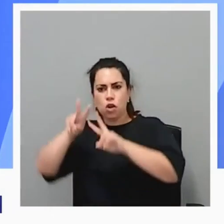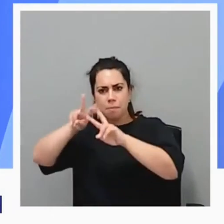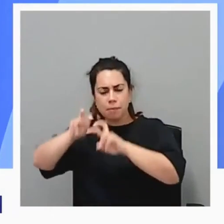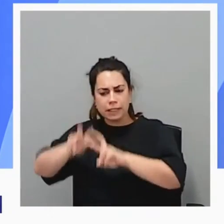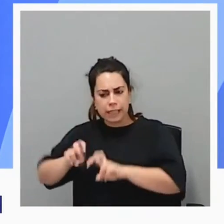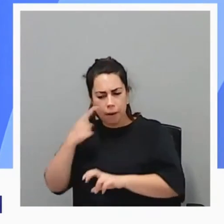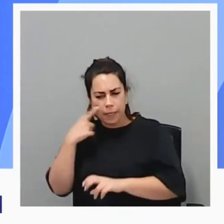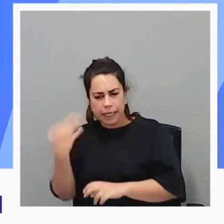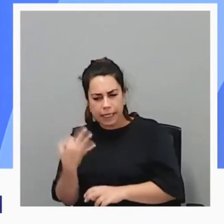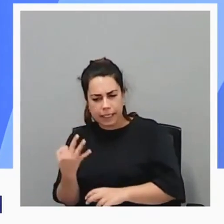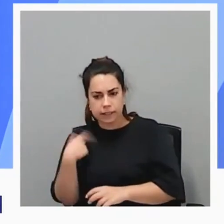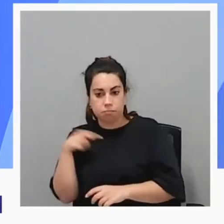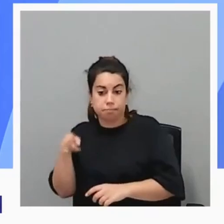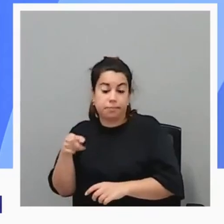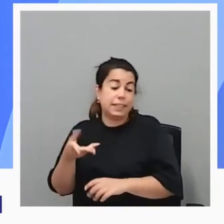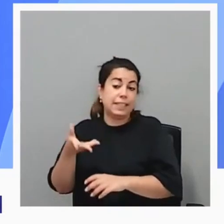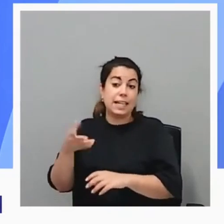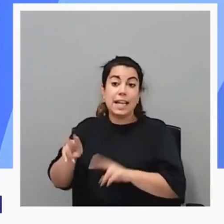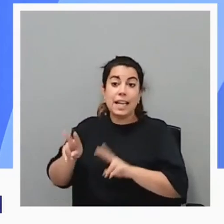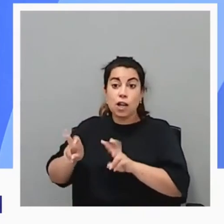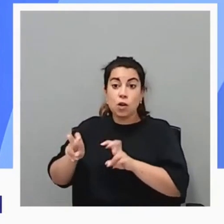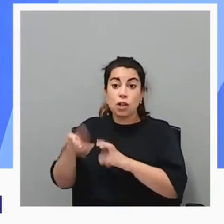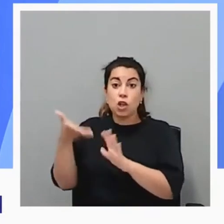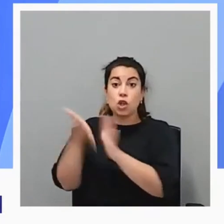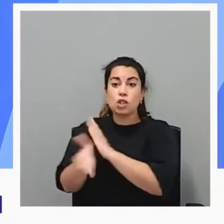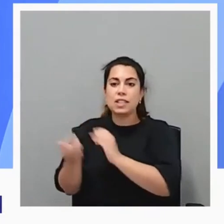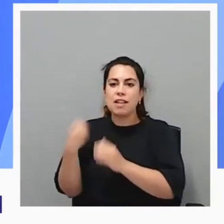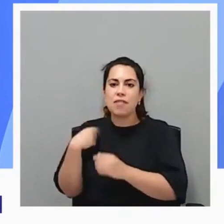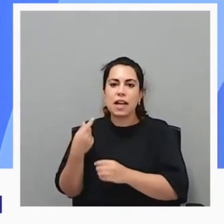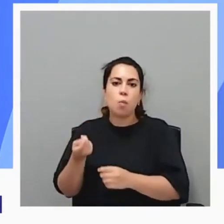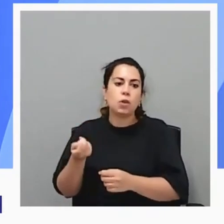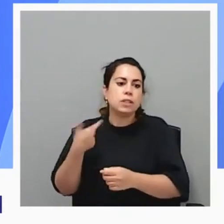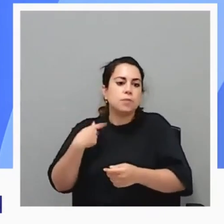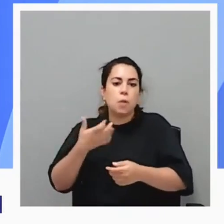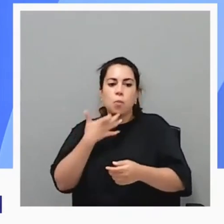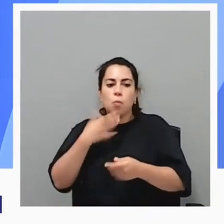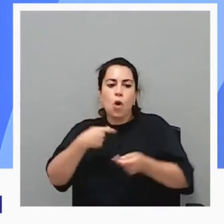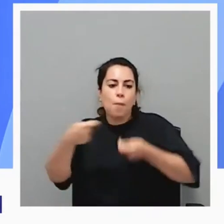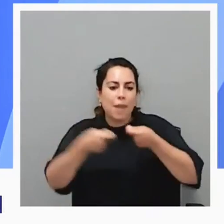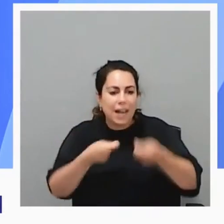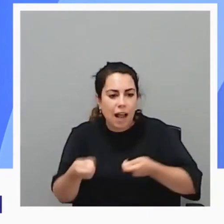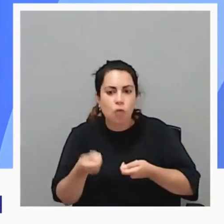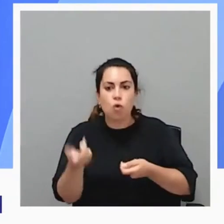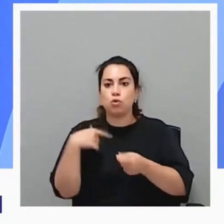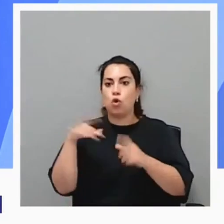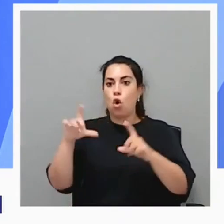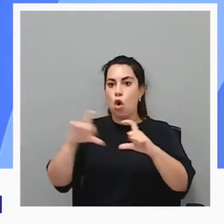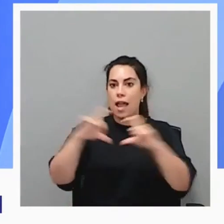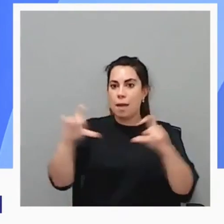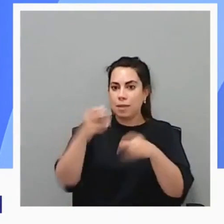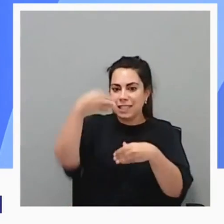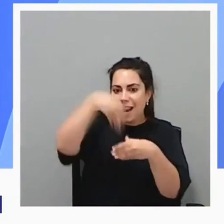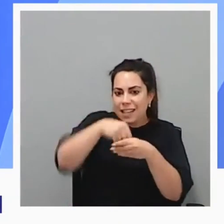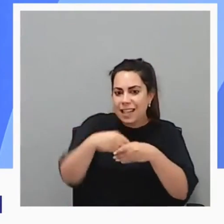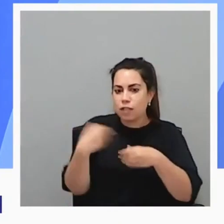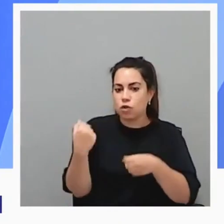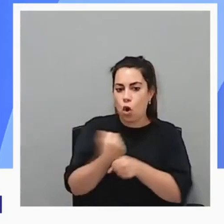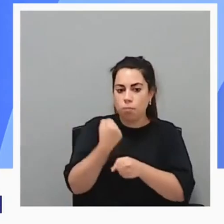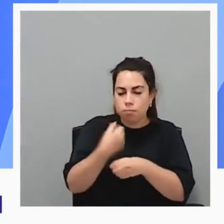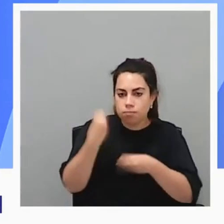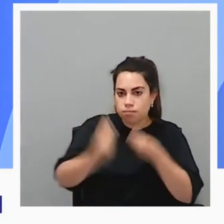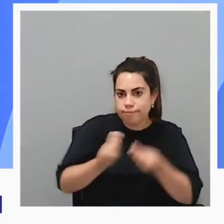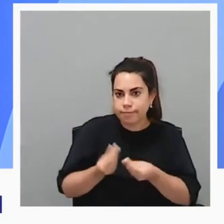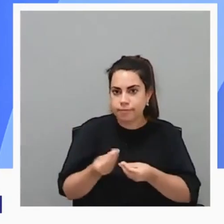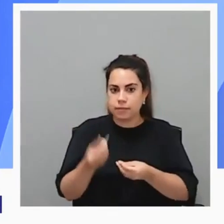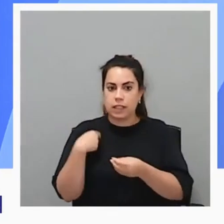se incorpora a la actividad productiva, a los mercados, a la actividad de las empresas, para crear cosas